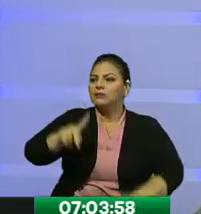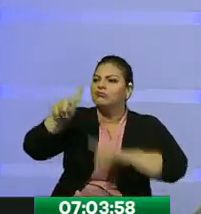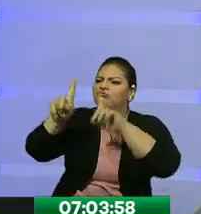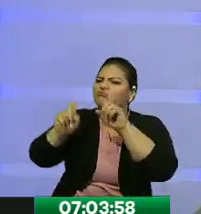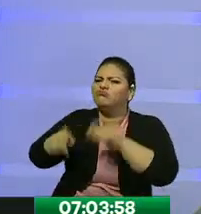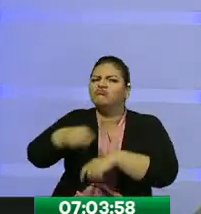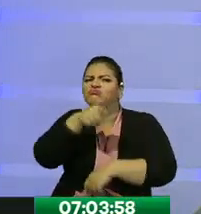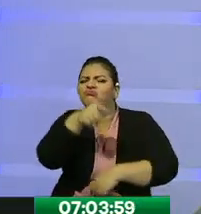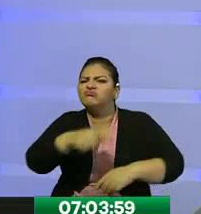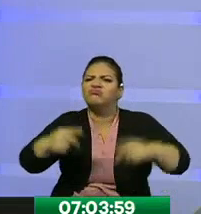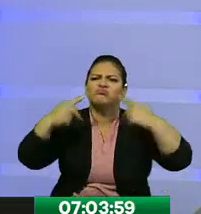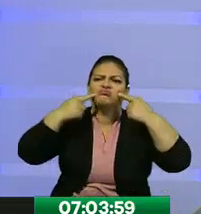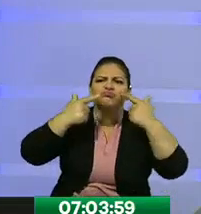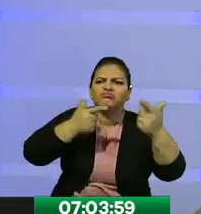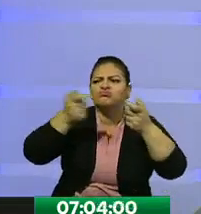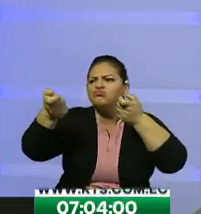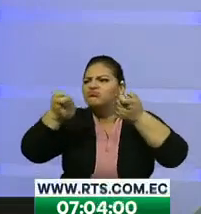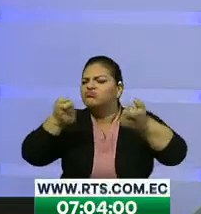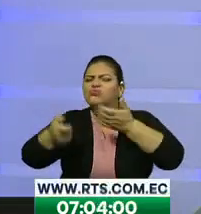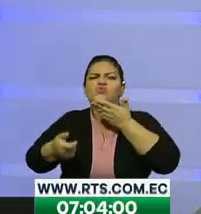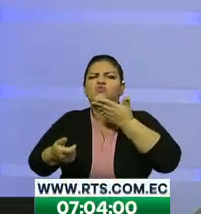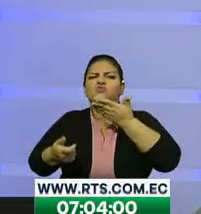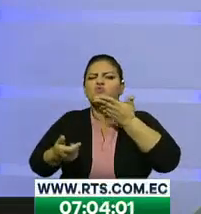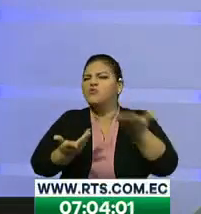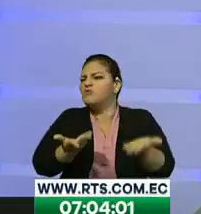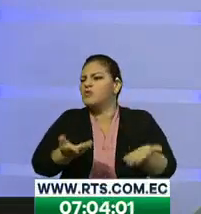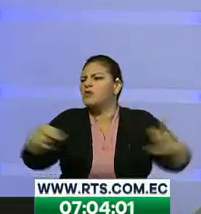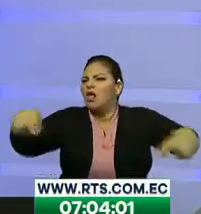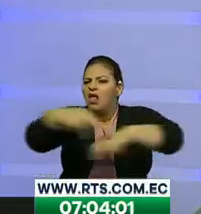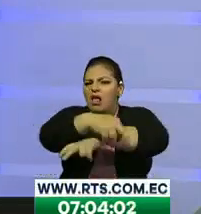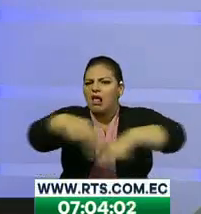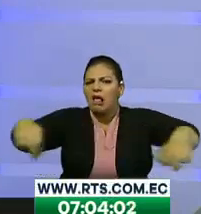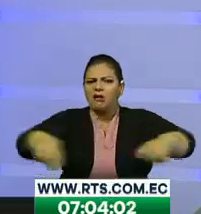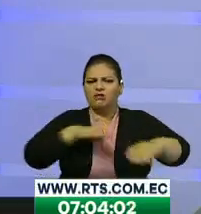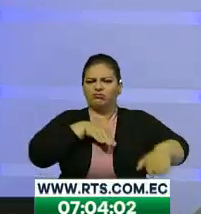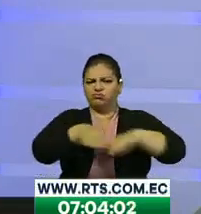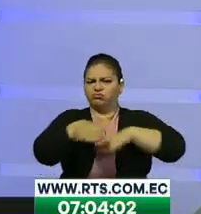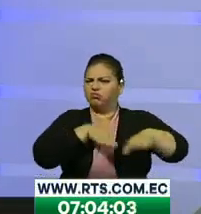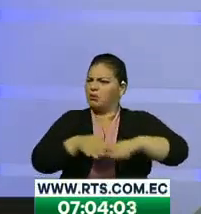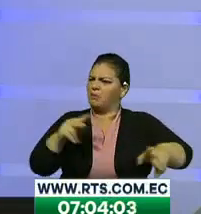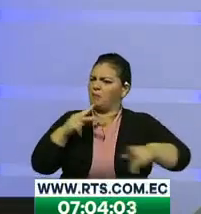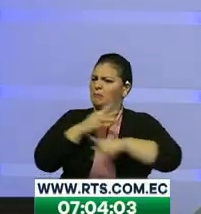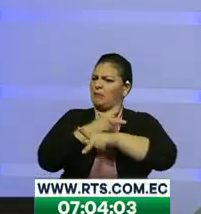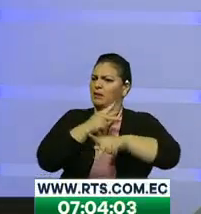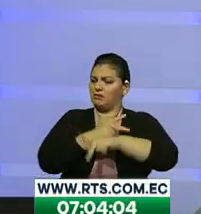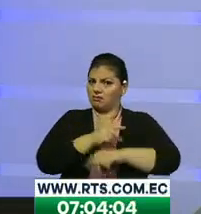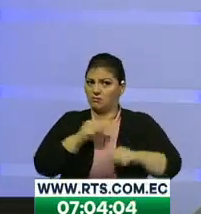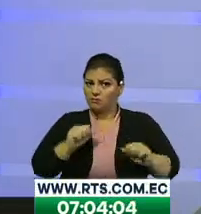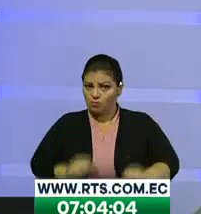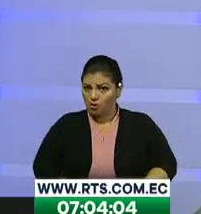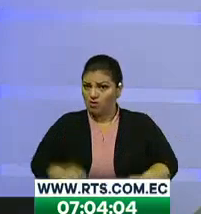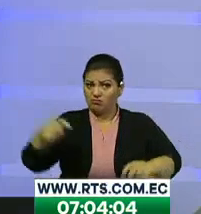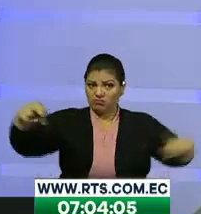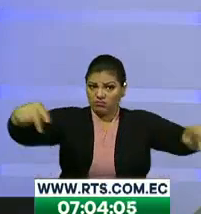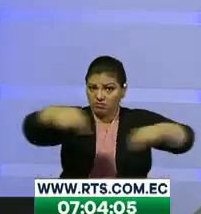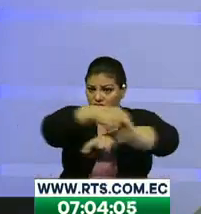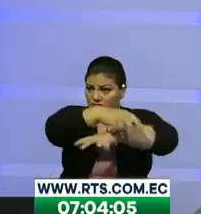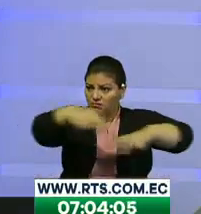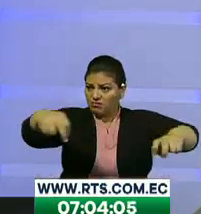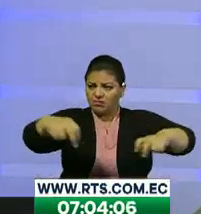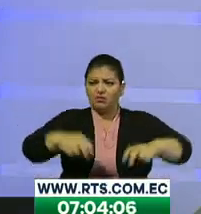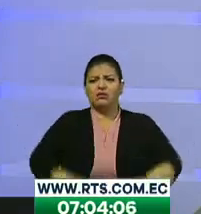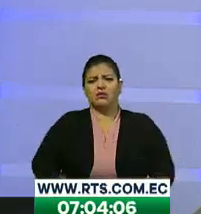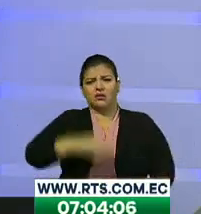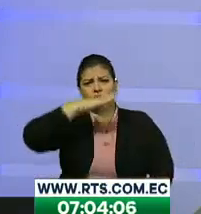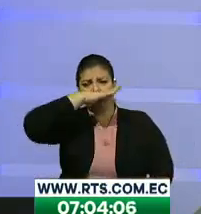compete controlar el tráfico y el tránsito en ese sector para verificar si es pertinente o no adecuar o